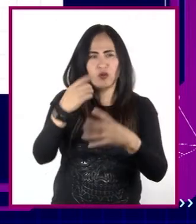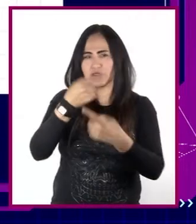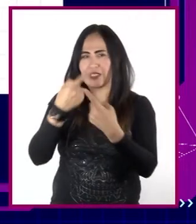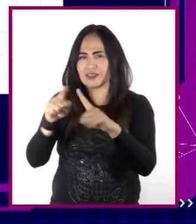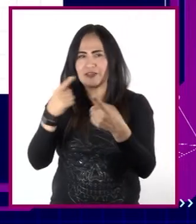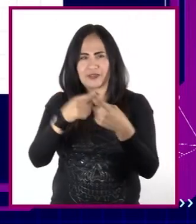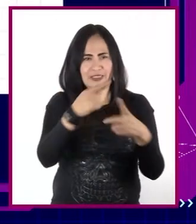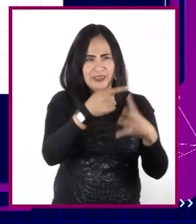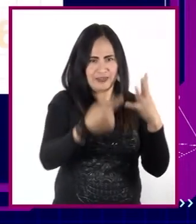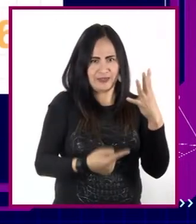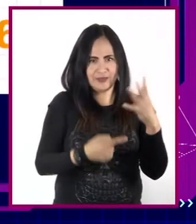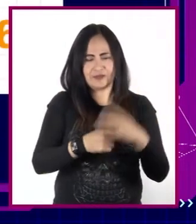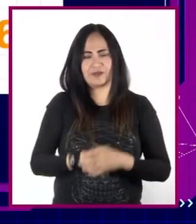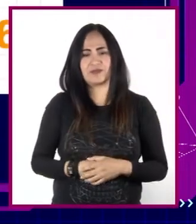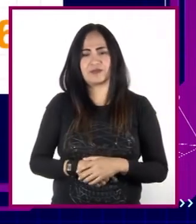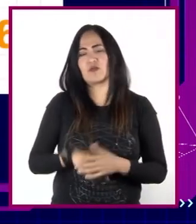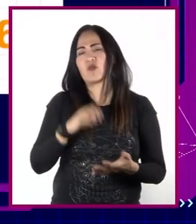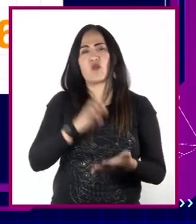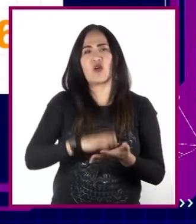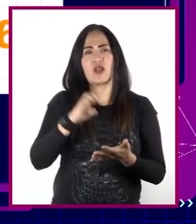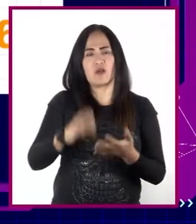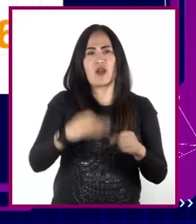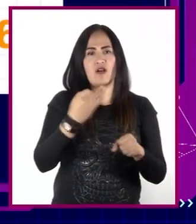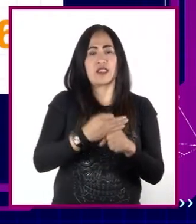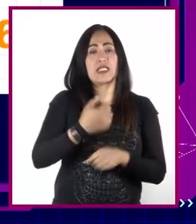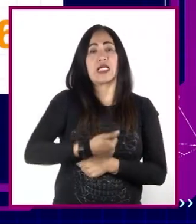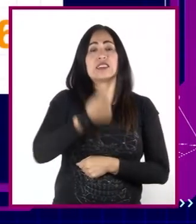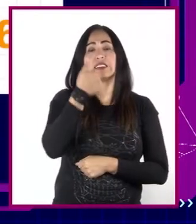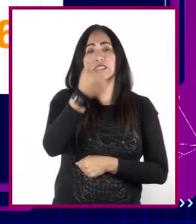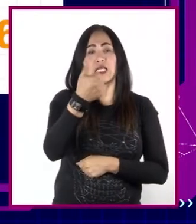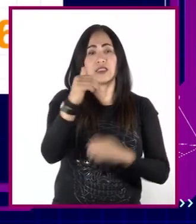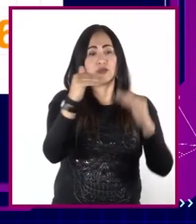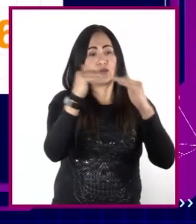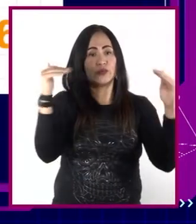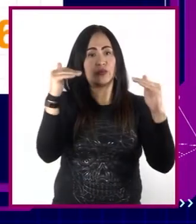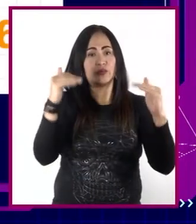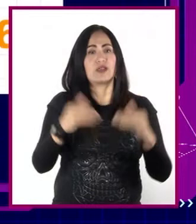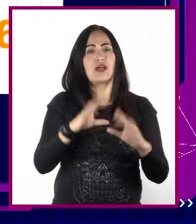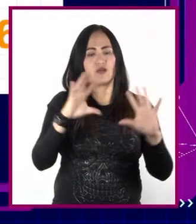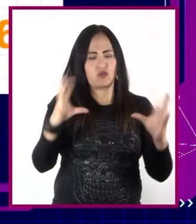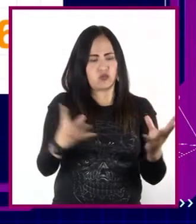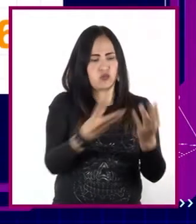o piezas. En este caso, 6 es la media aritmética del